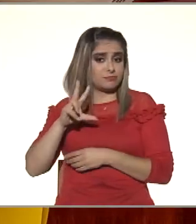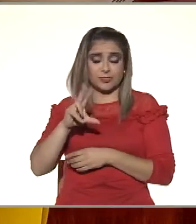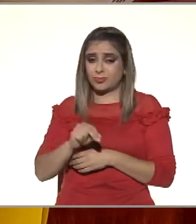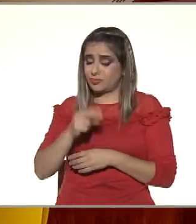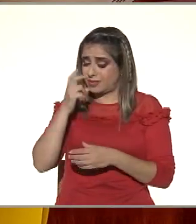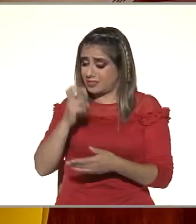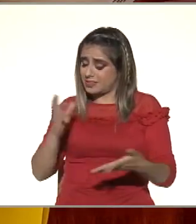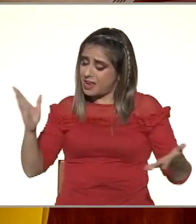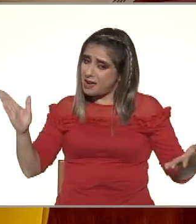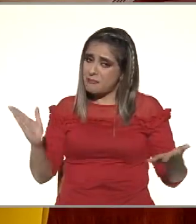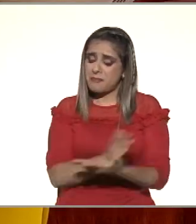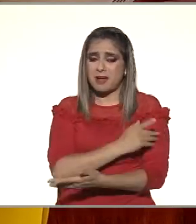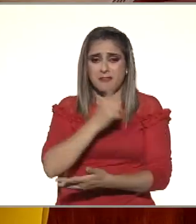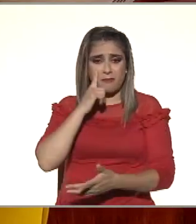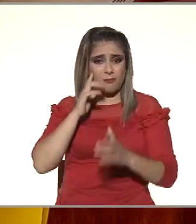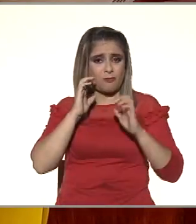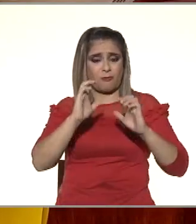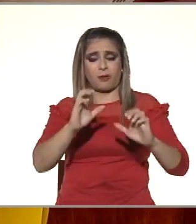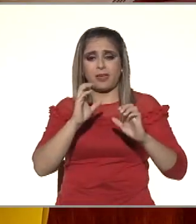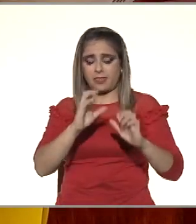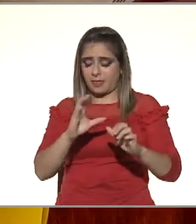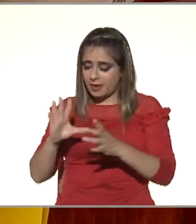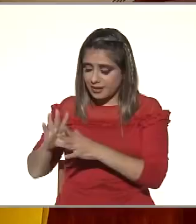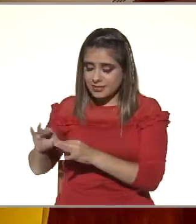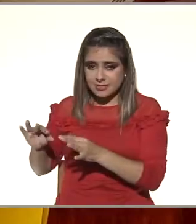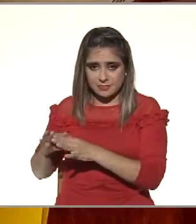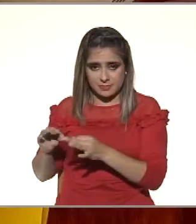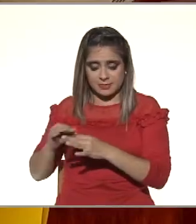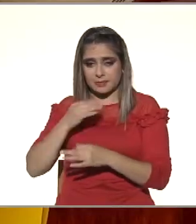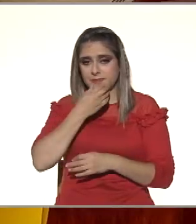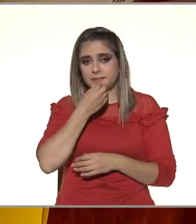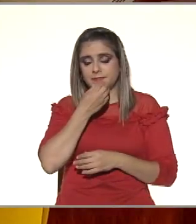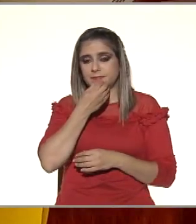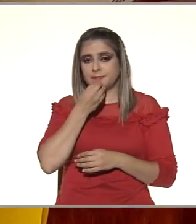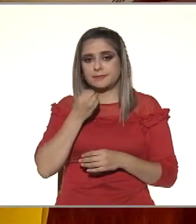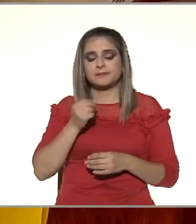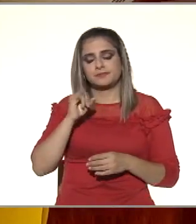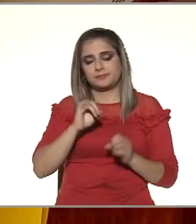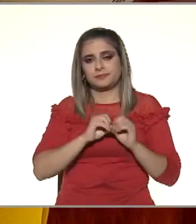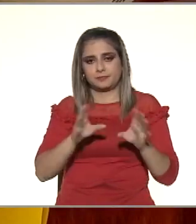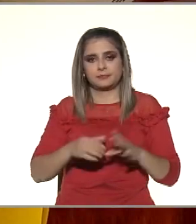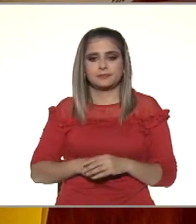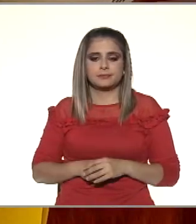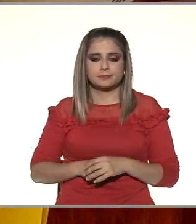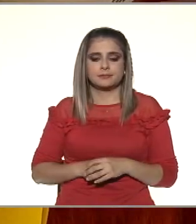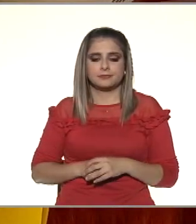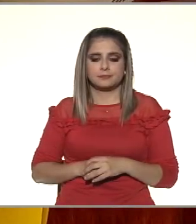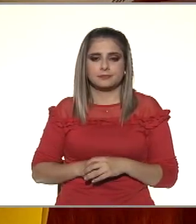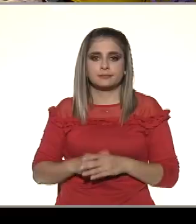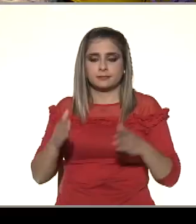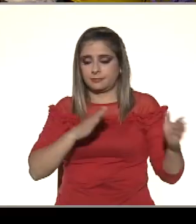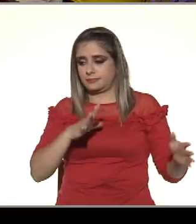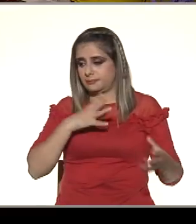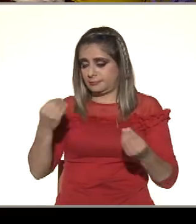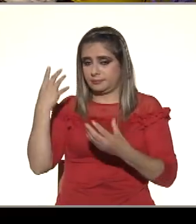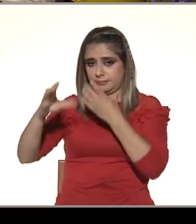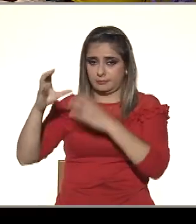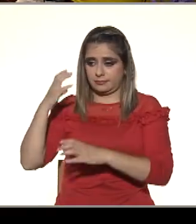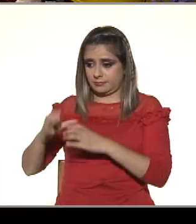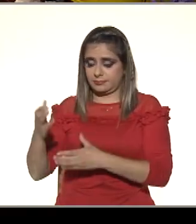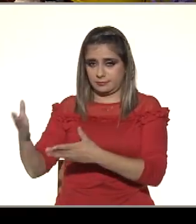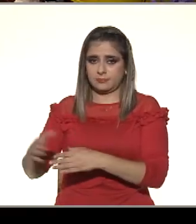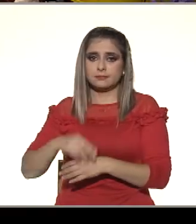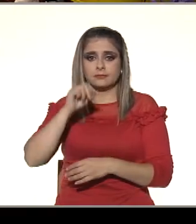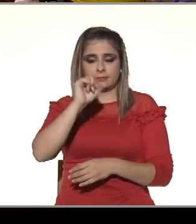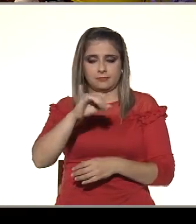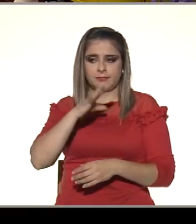totalmente cuidados y delineados entre qué compete a cada uno, ¿no? Claro, claro. Y tenemos muchos comentarios. Así es, Marisa. De hecho, nos